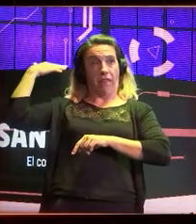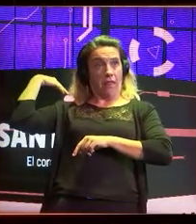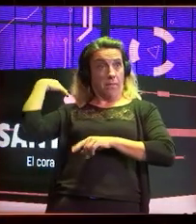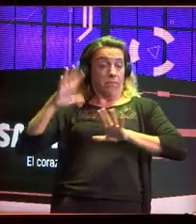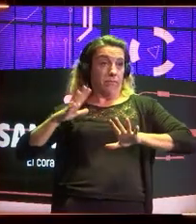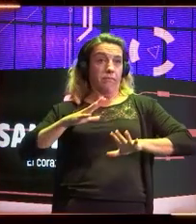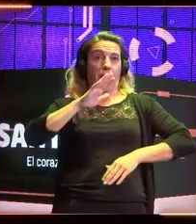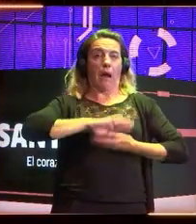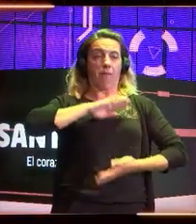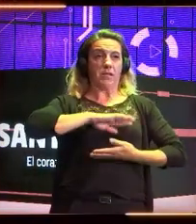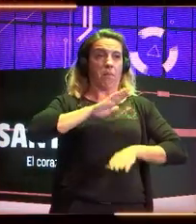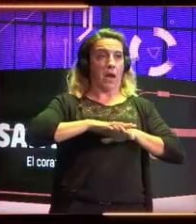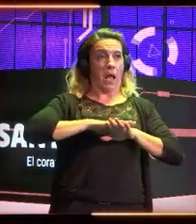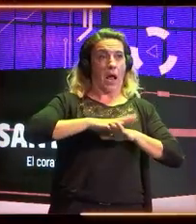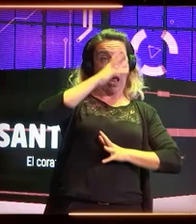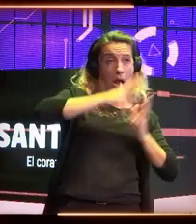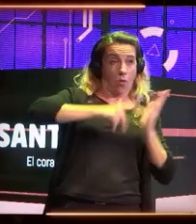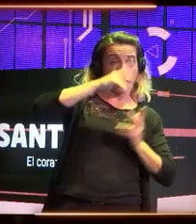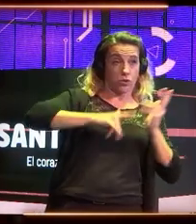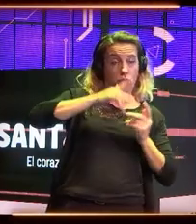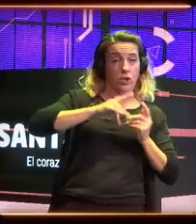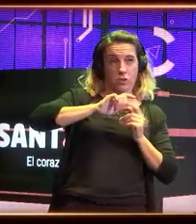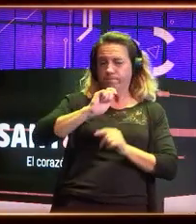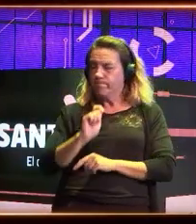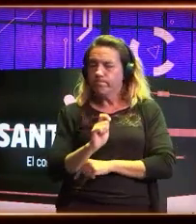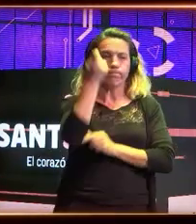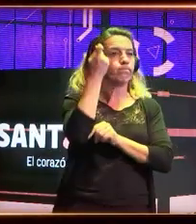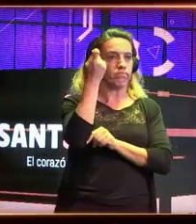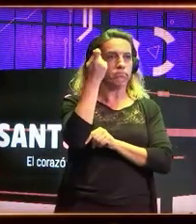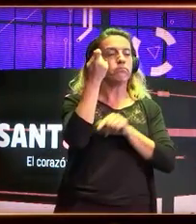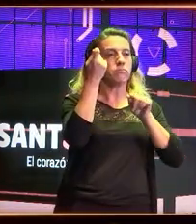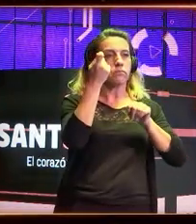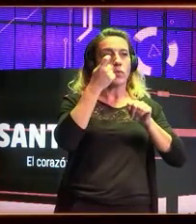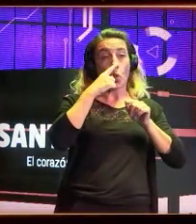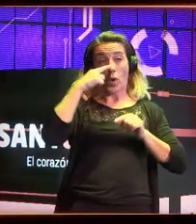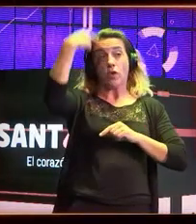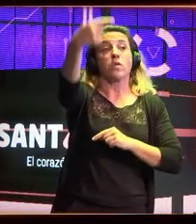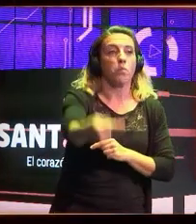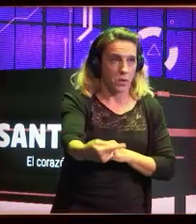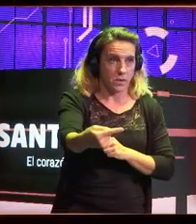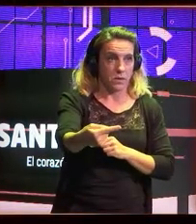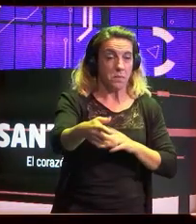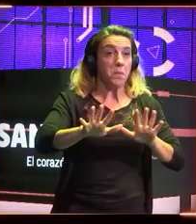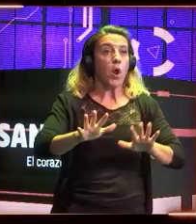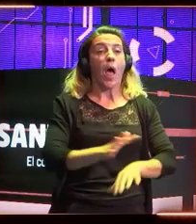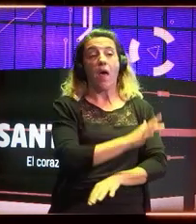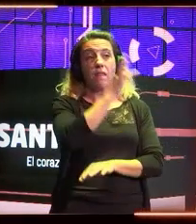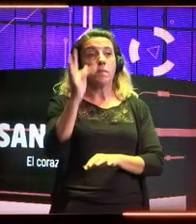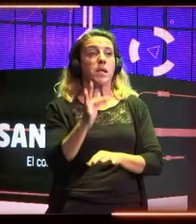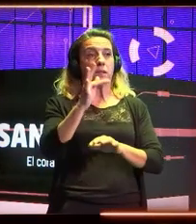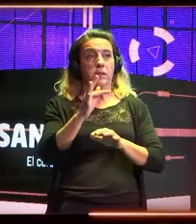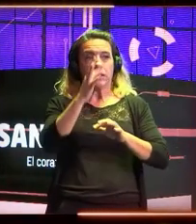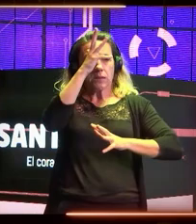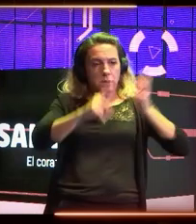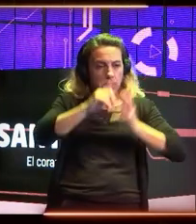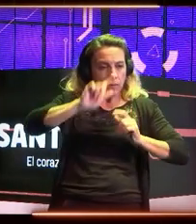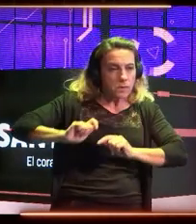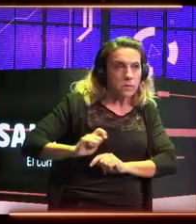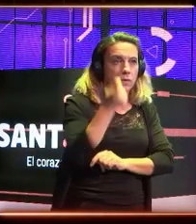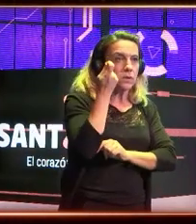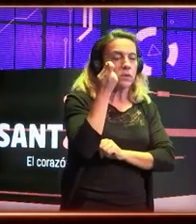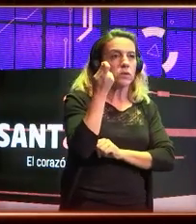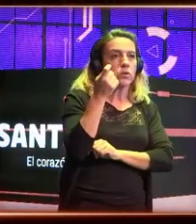Einstein pensó que nunca nadie podría resolverlas él la resolvió un año después pero es que además la resolvió en las